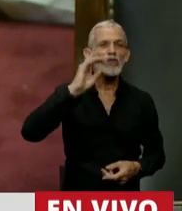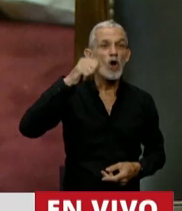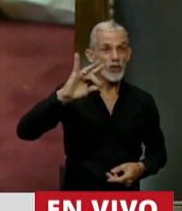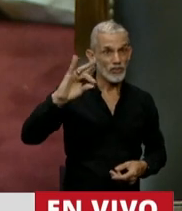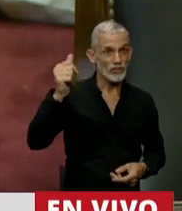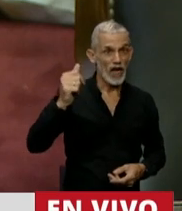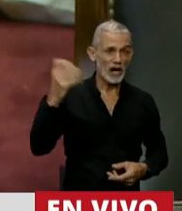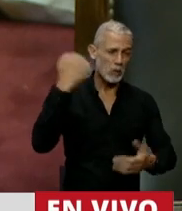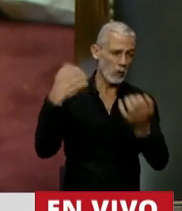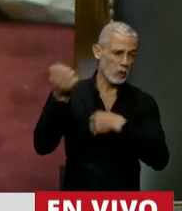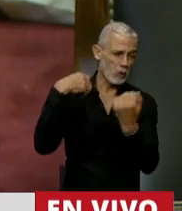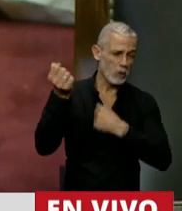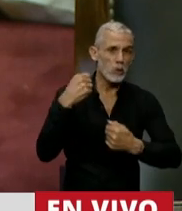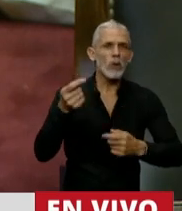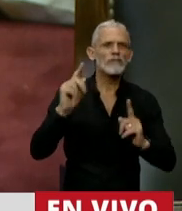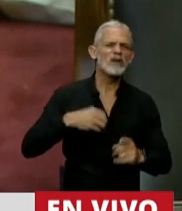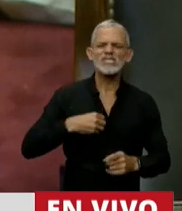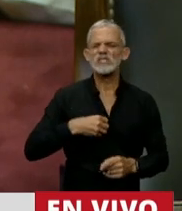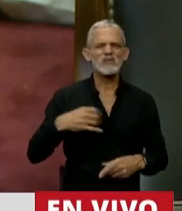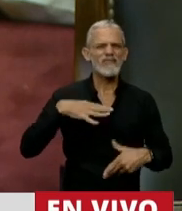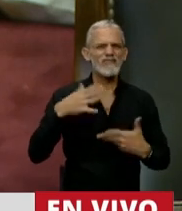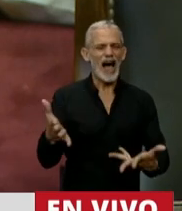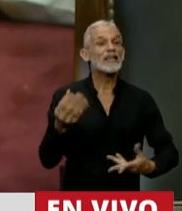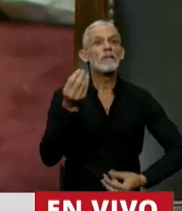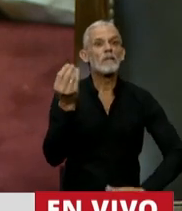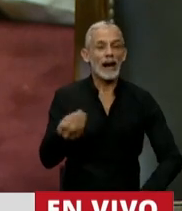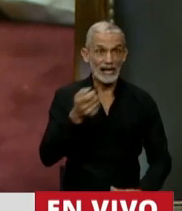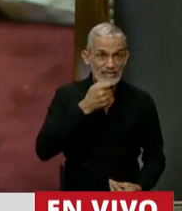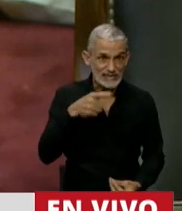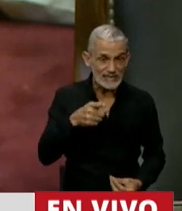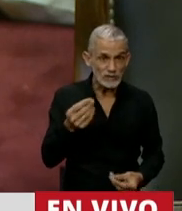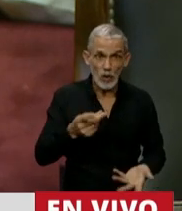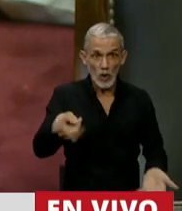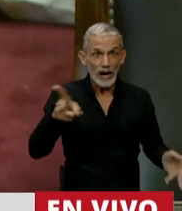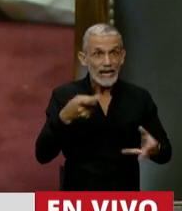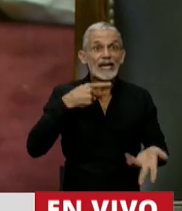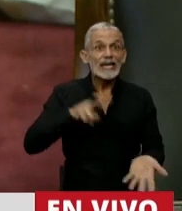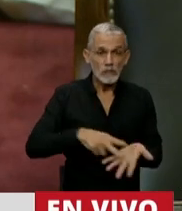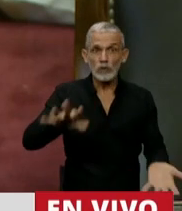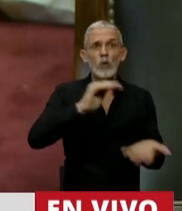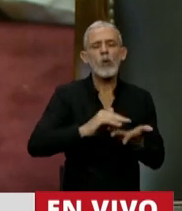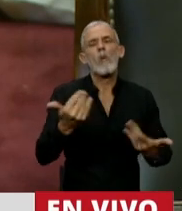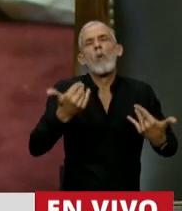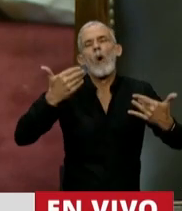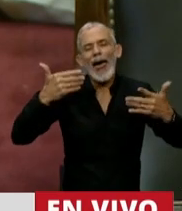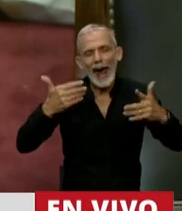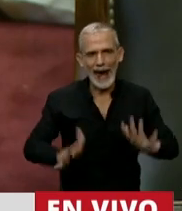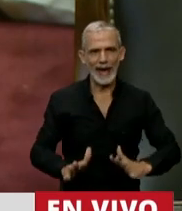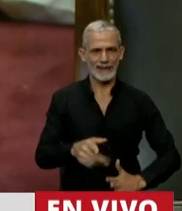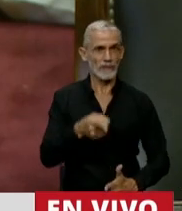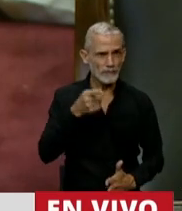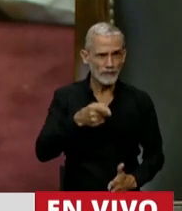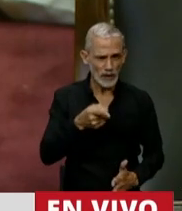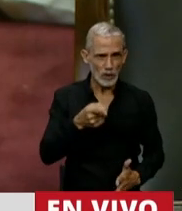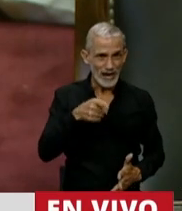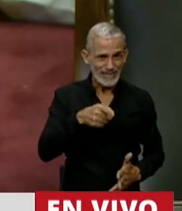de no escucharlos y de la insensibilidad para si sirviese para todas esas cosas todavía pero se